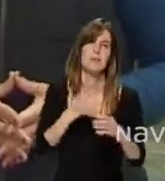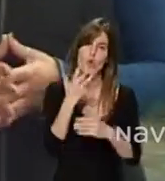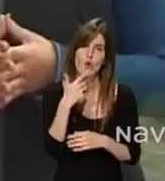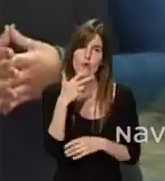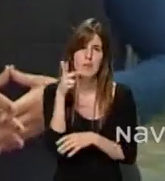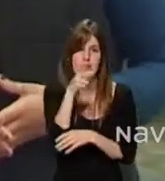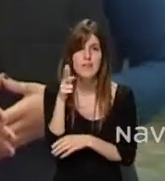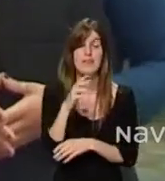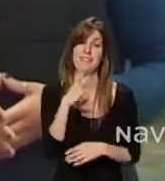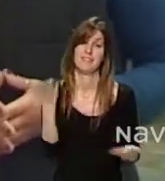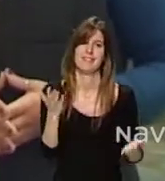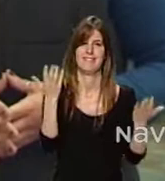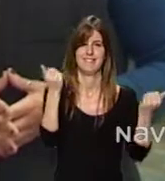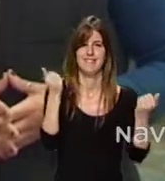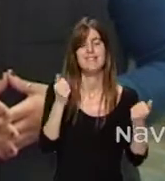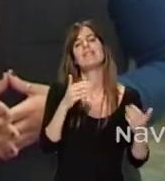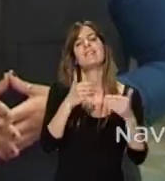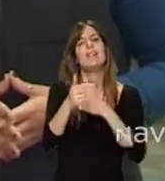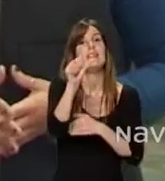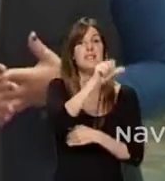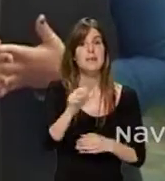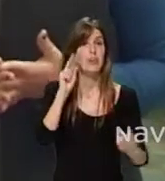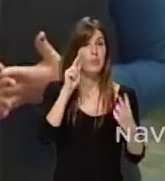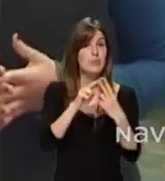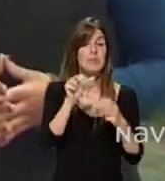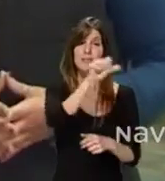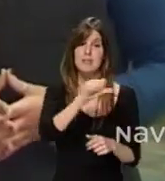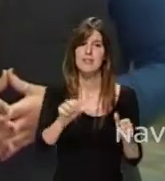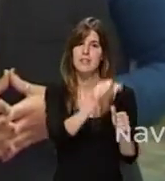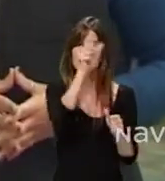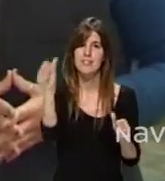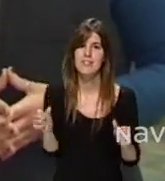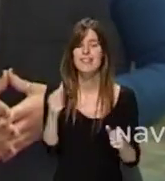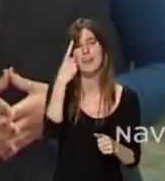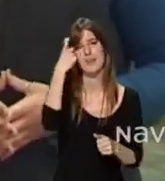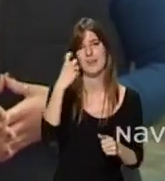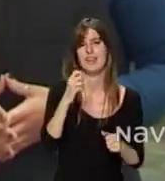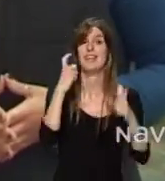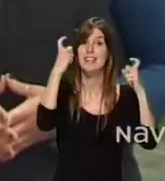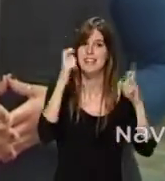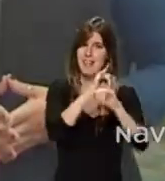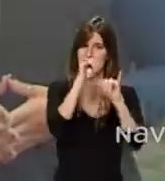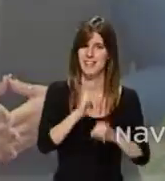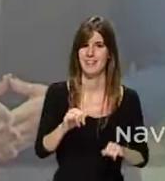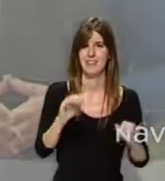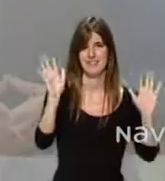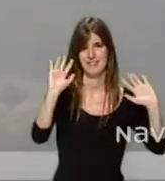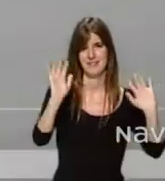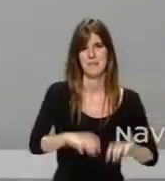conocerlo. Ahora sí, nos despedimos, nos vemos la semana que viene y mientras tanto, recordad, sed felices. Adiós.